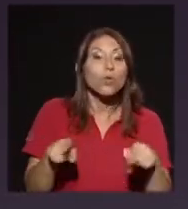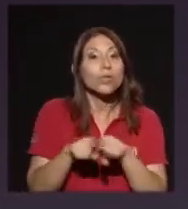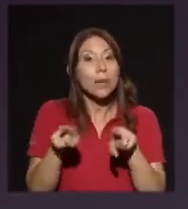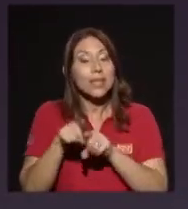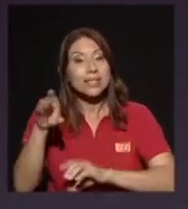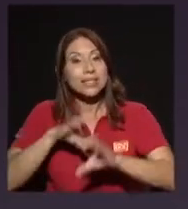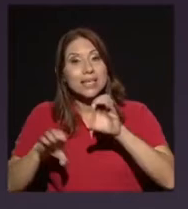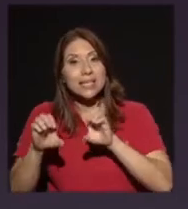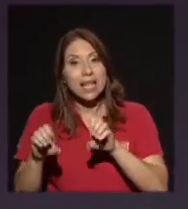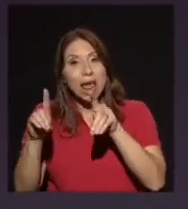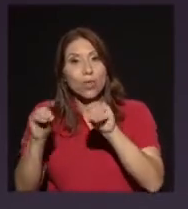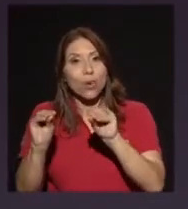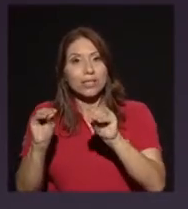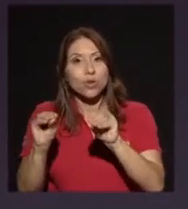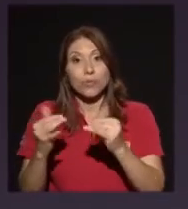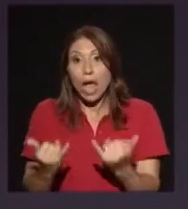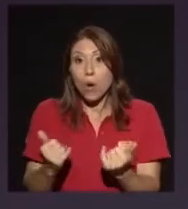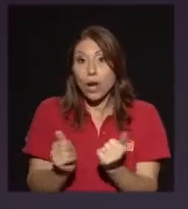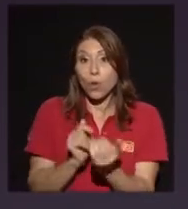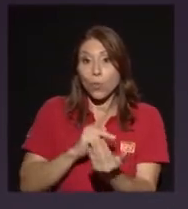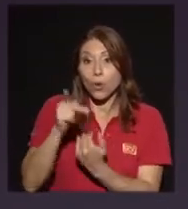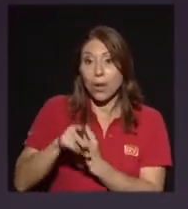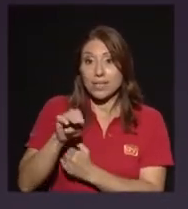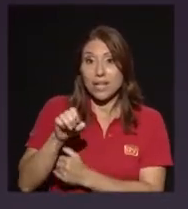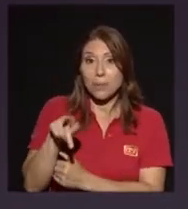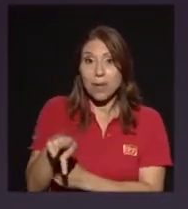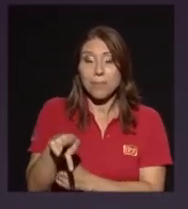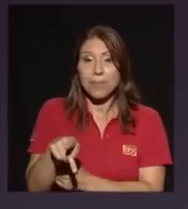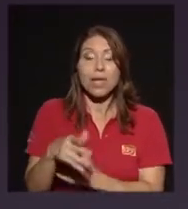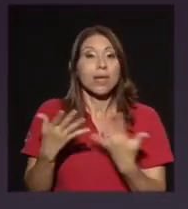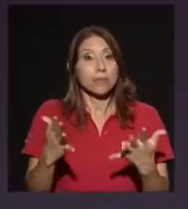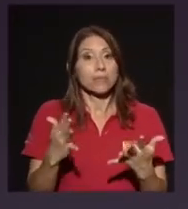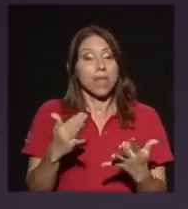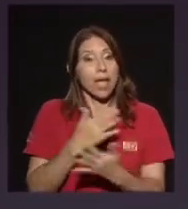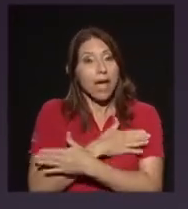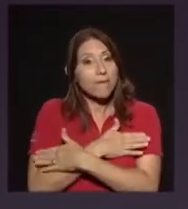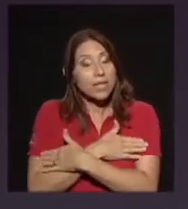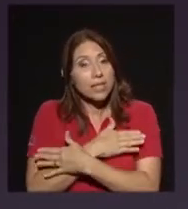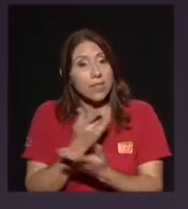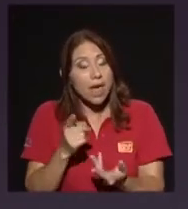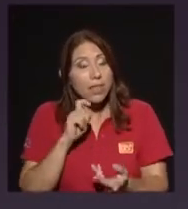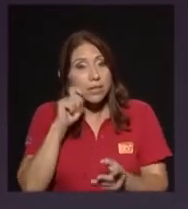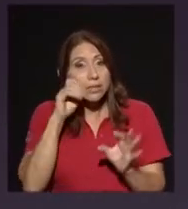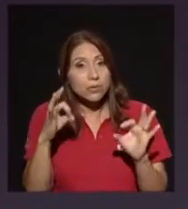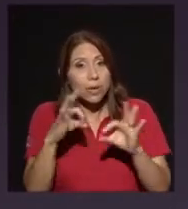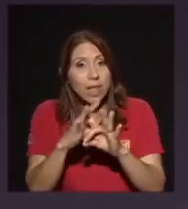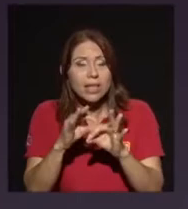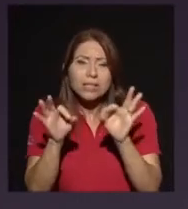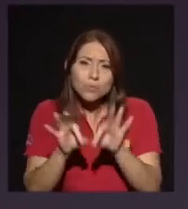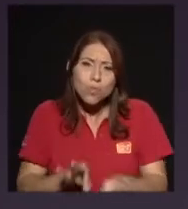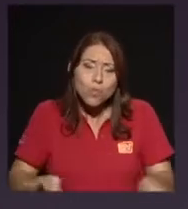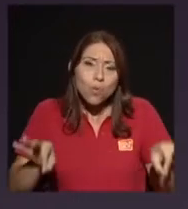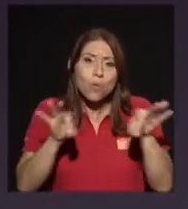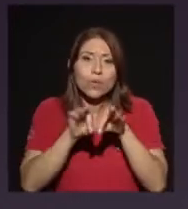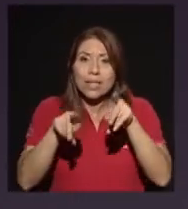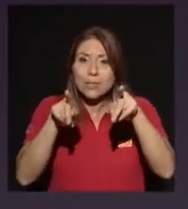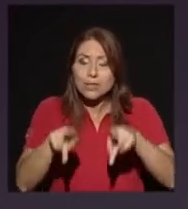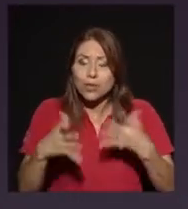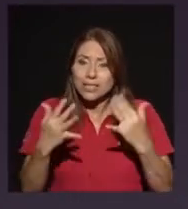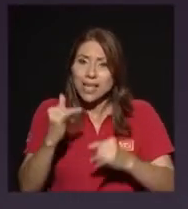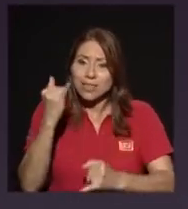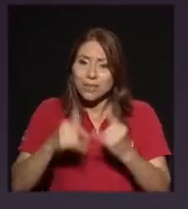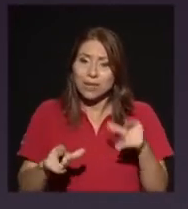Ahora, con los programas de afectividad y sexualidad del MEP, que es muy importante que también el personal educativo salga de la universidad con todas estas